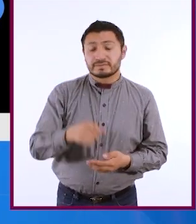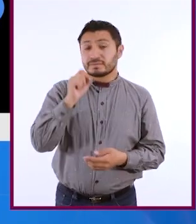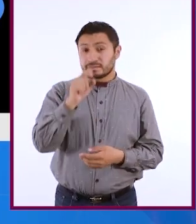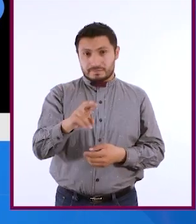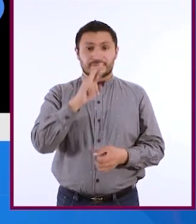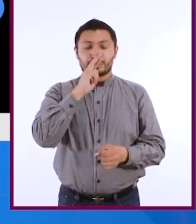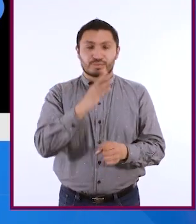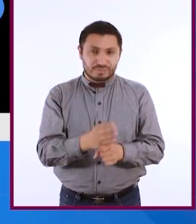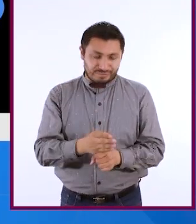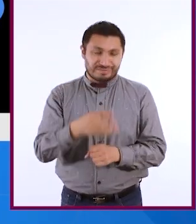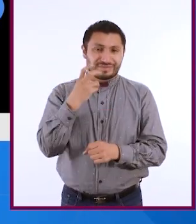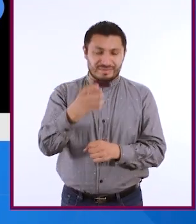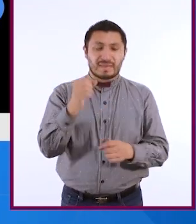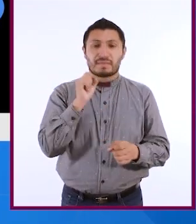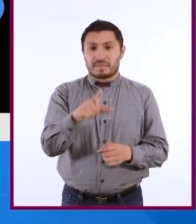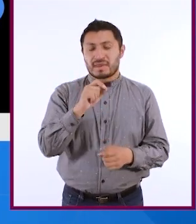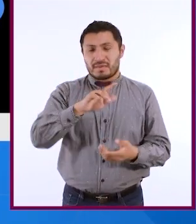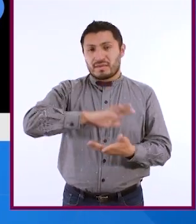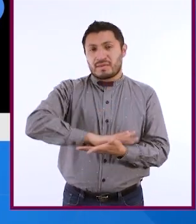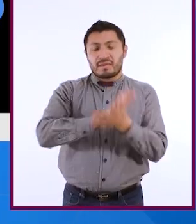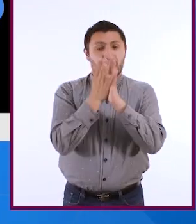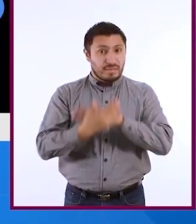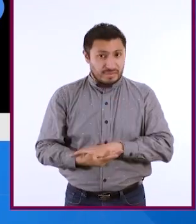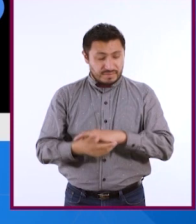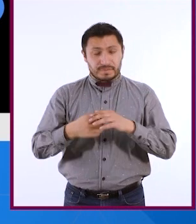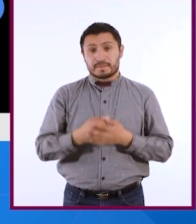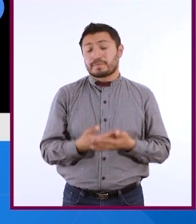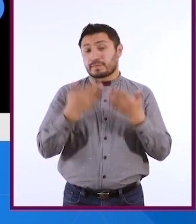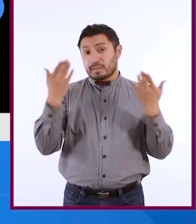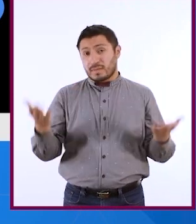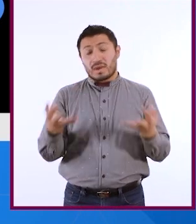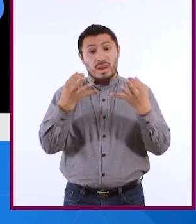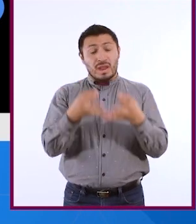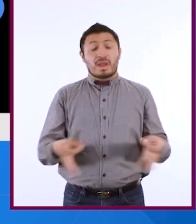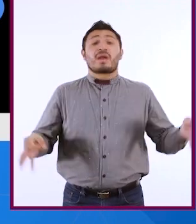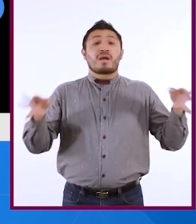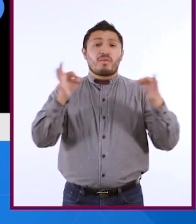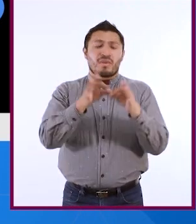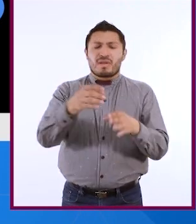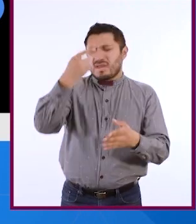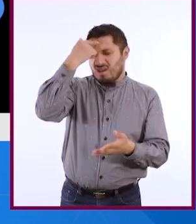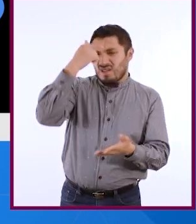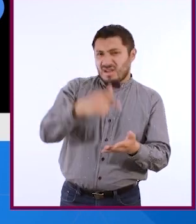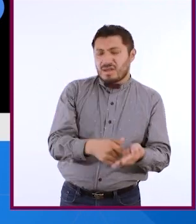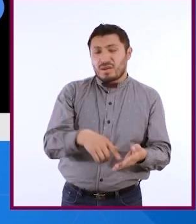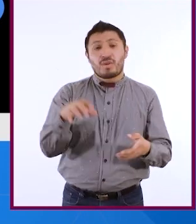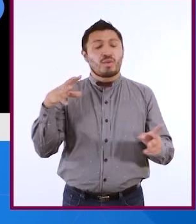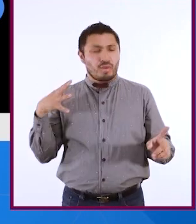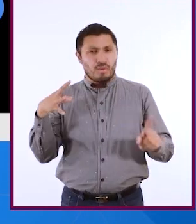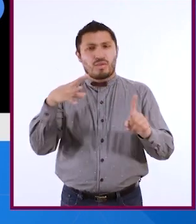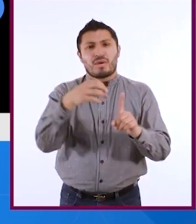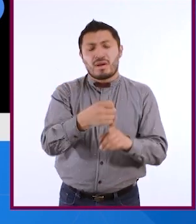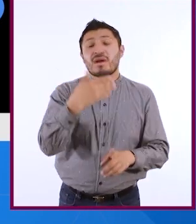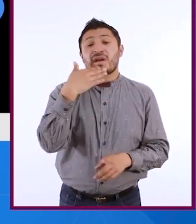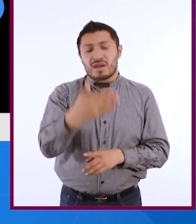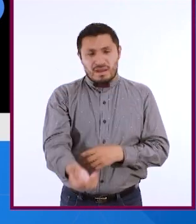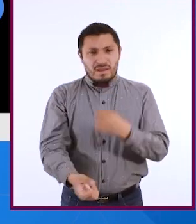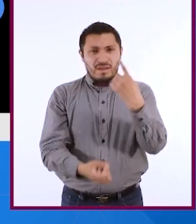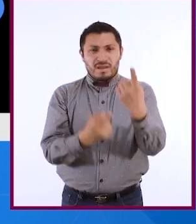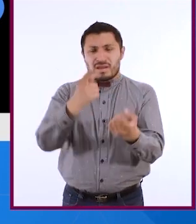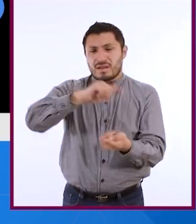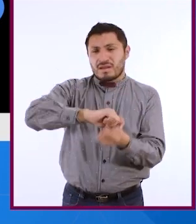es resultado de este mismo proceso de transformación. Otra significativa, yo creo, es el logro de pues